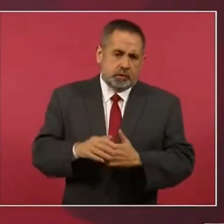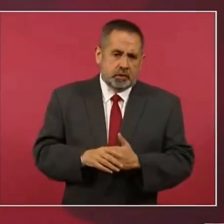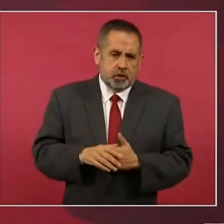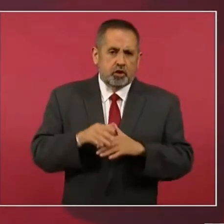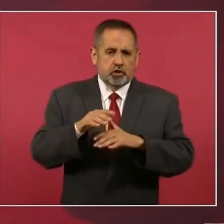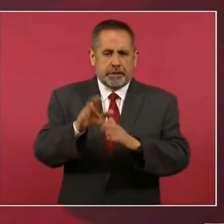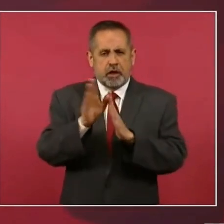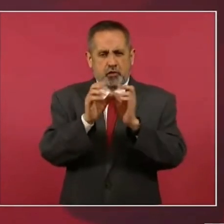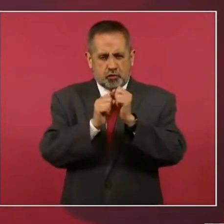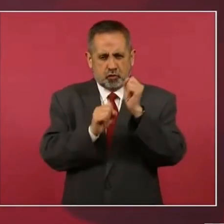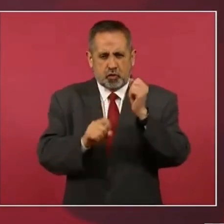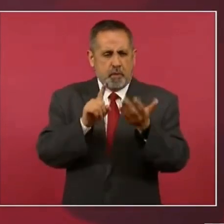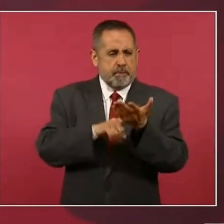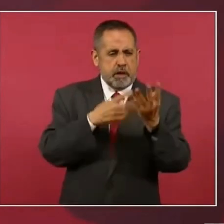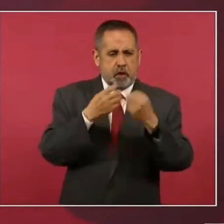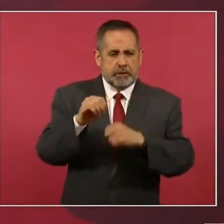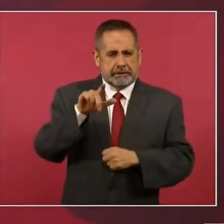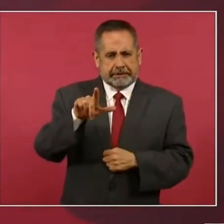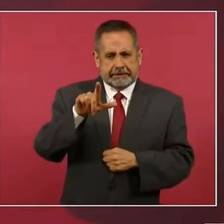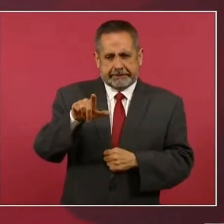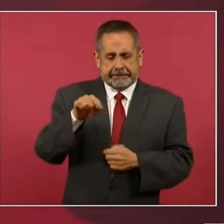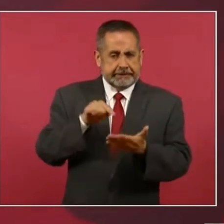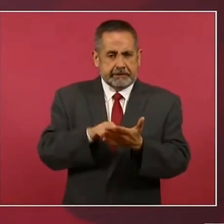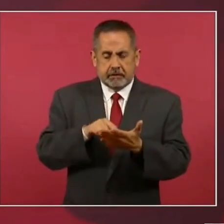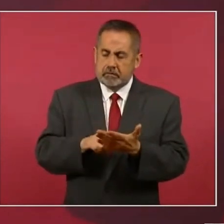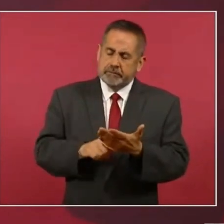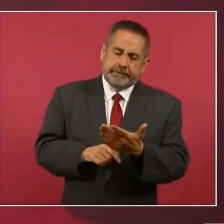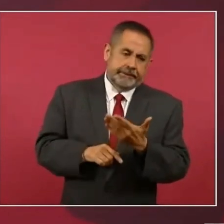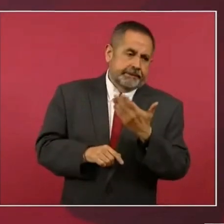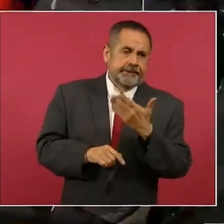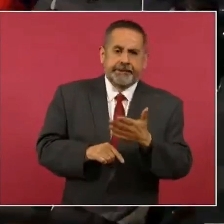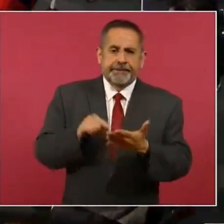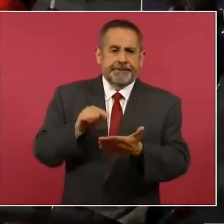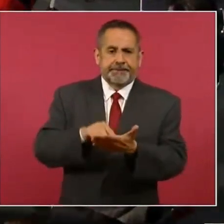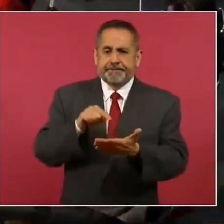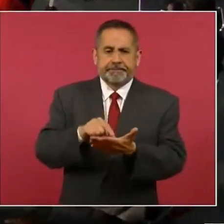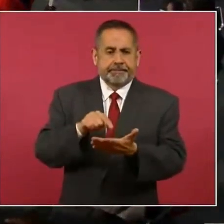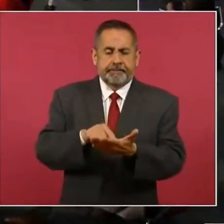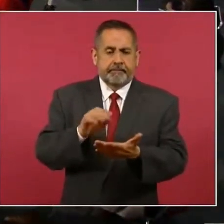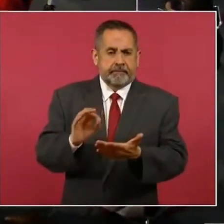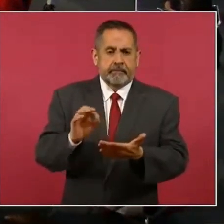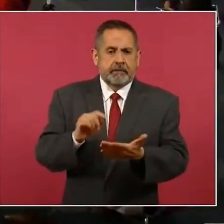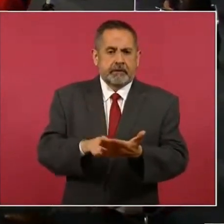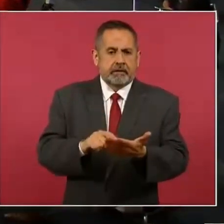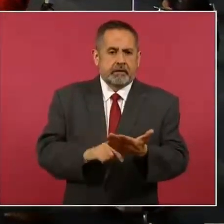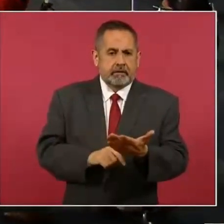de la Constitución del 17, pues ese es algo